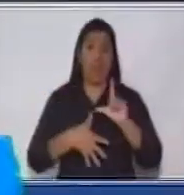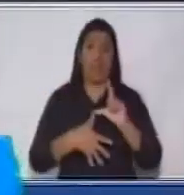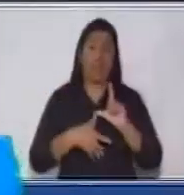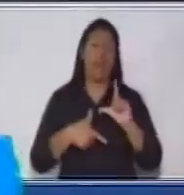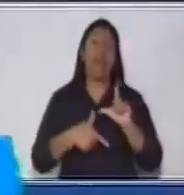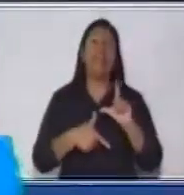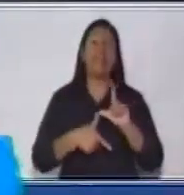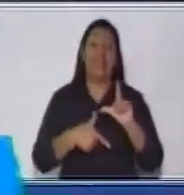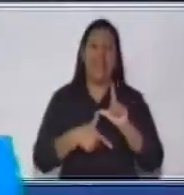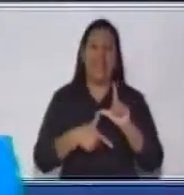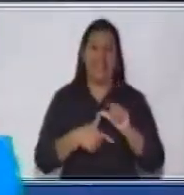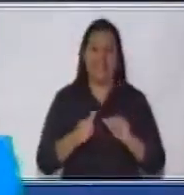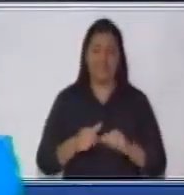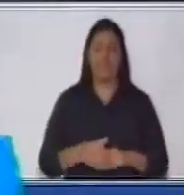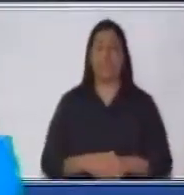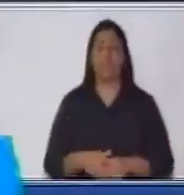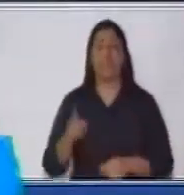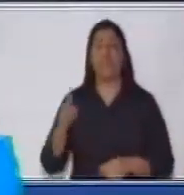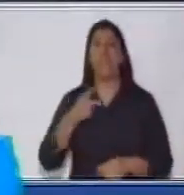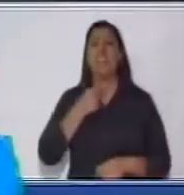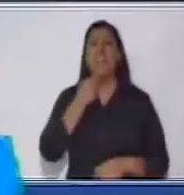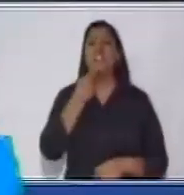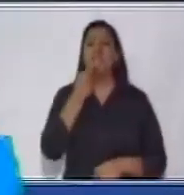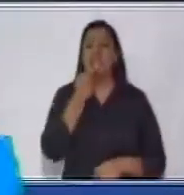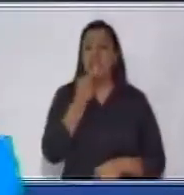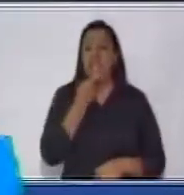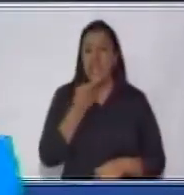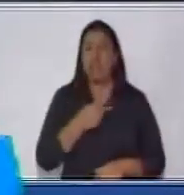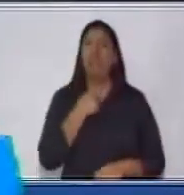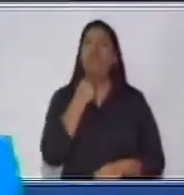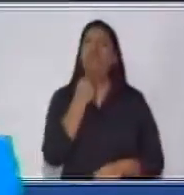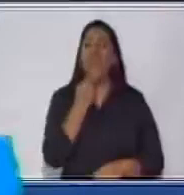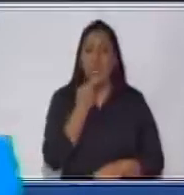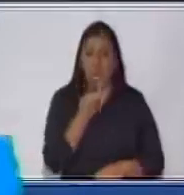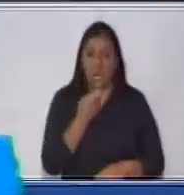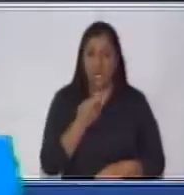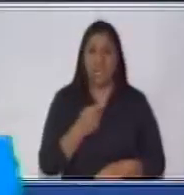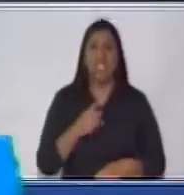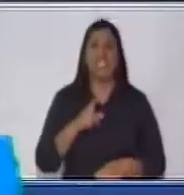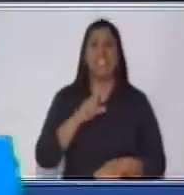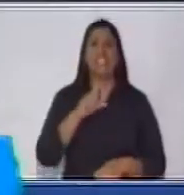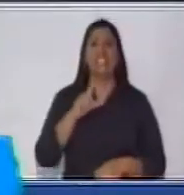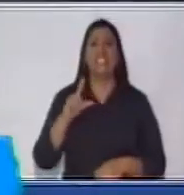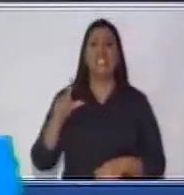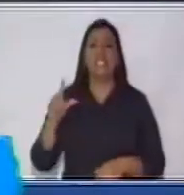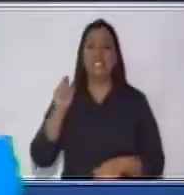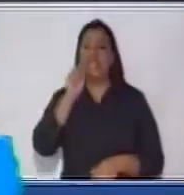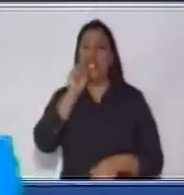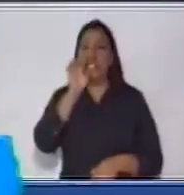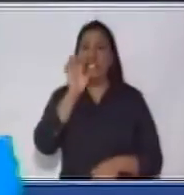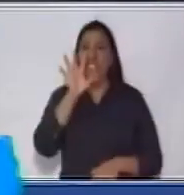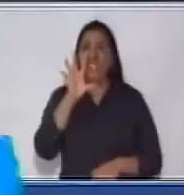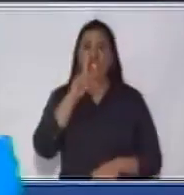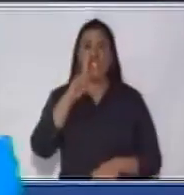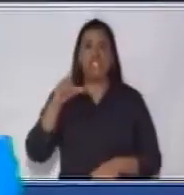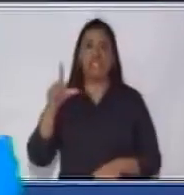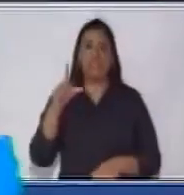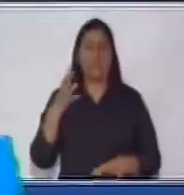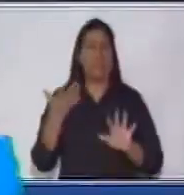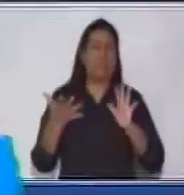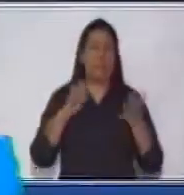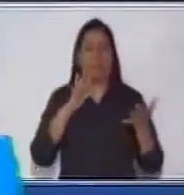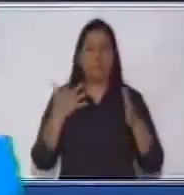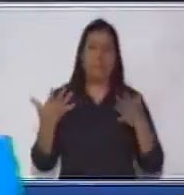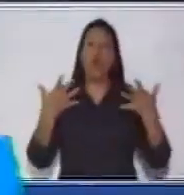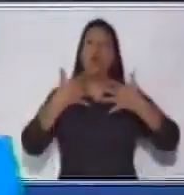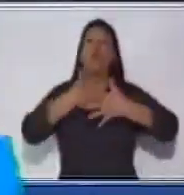Esta suena y. Si te das cuenta, el sonido se confunde con la Y. Y.